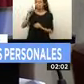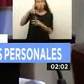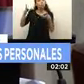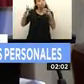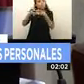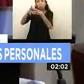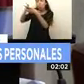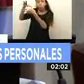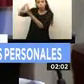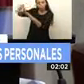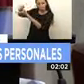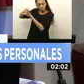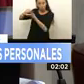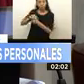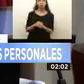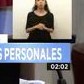grupo